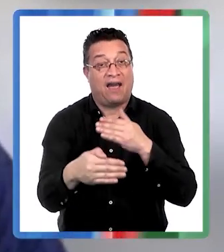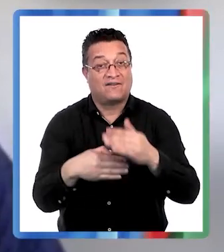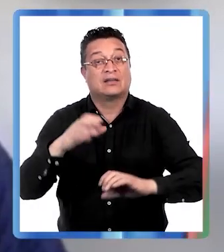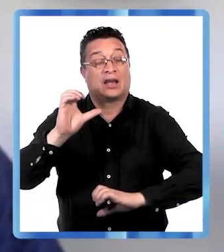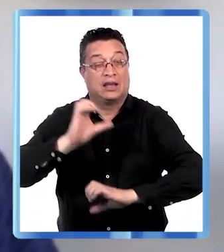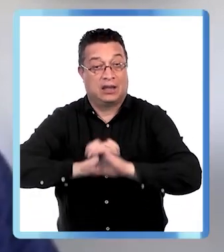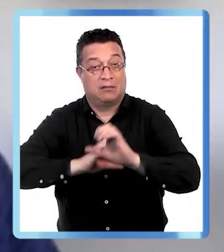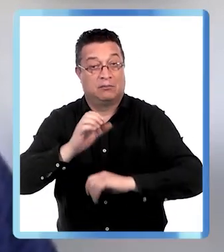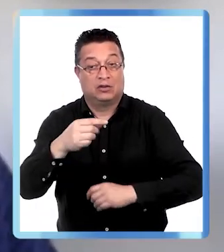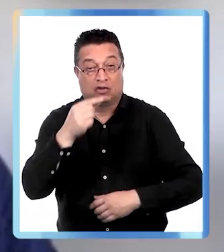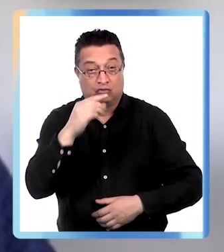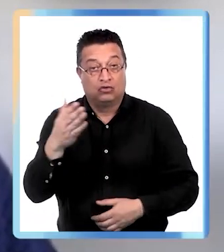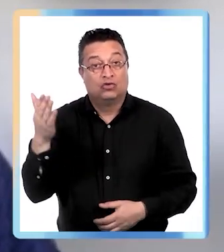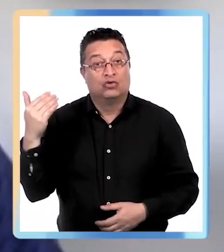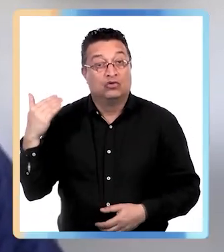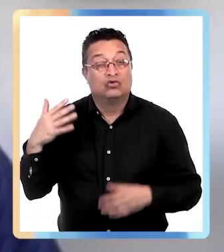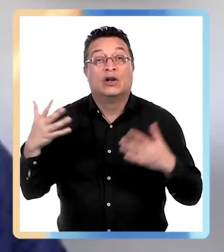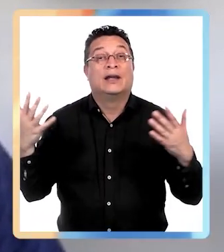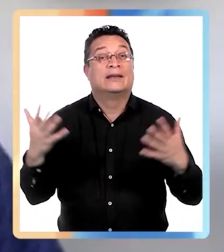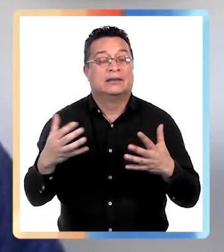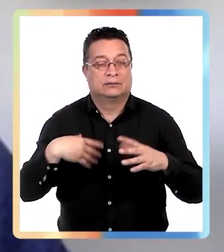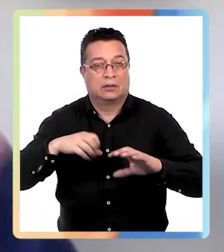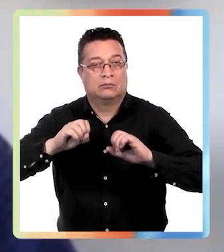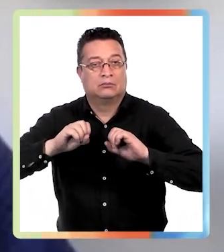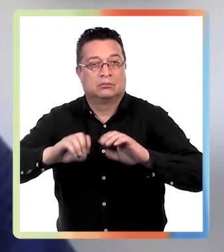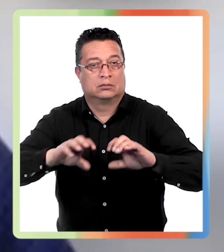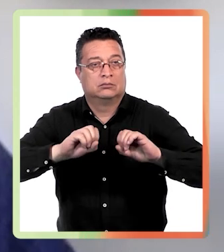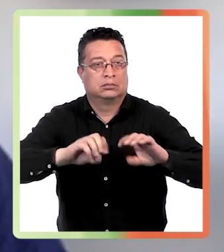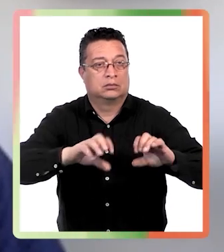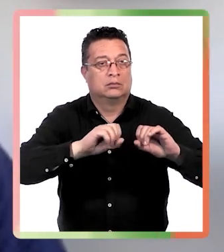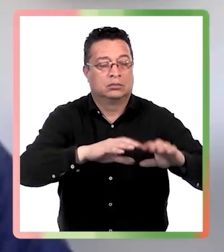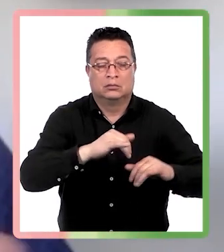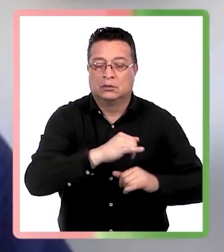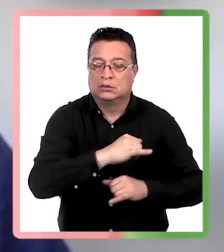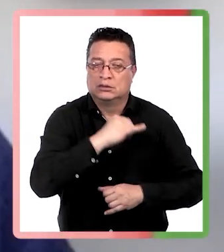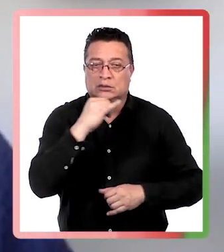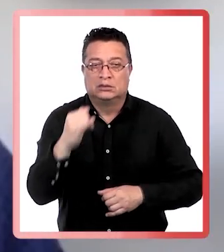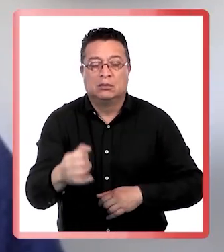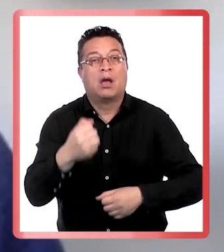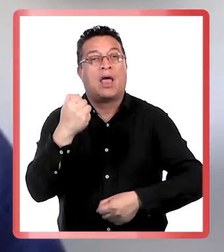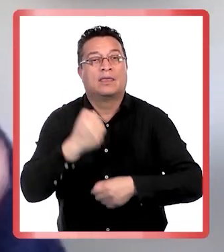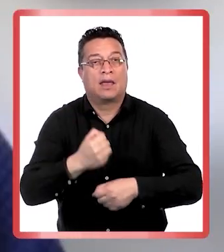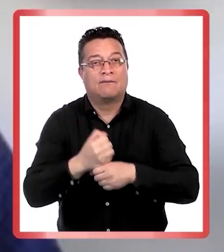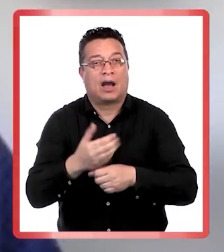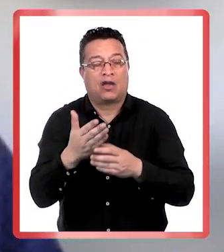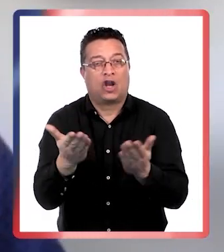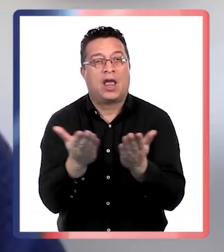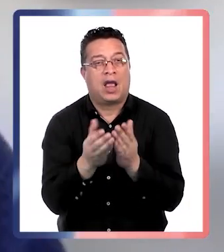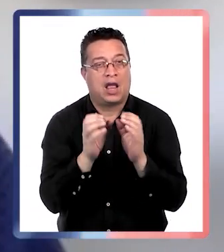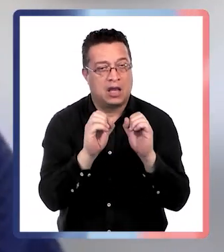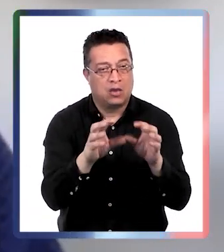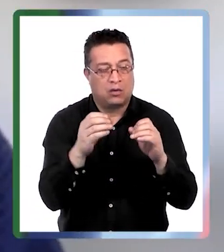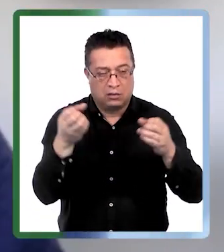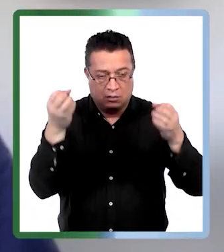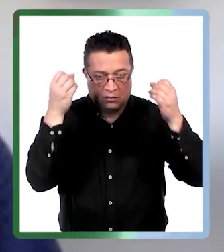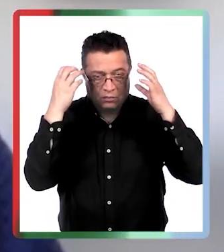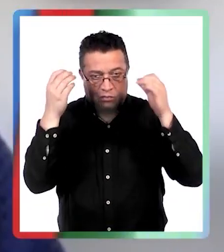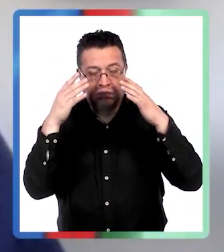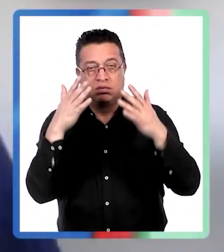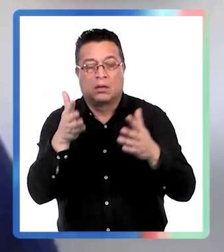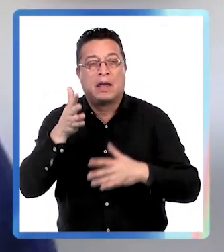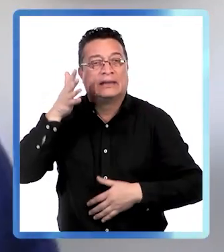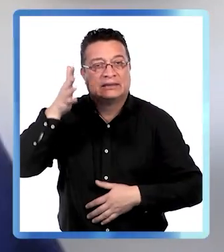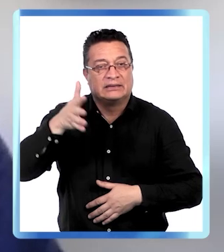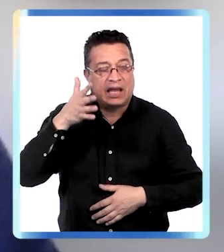más han avanzado las empresas en el último tiempo es en capacitar, por ejemplo, constantemente a sus trabajadores, educar,